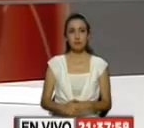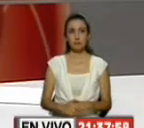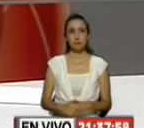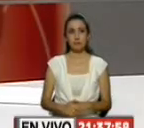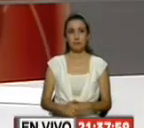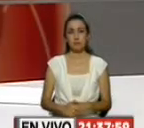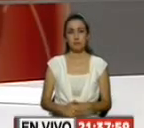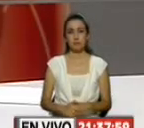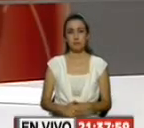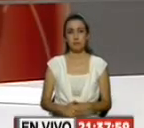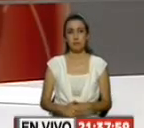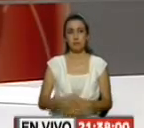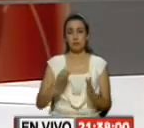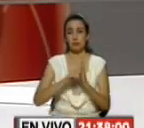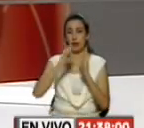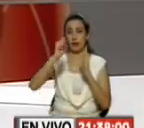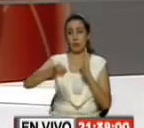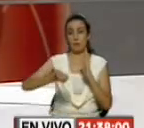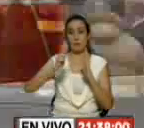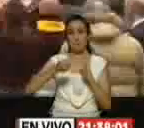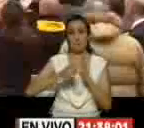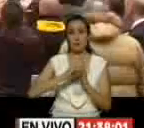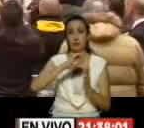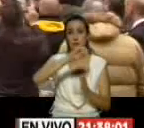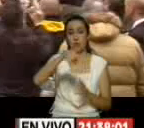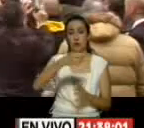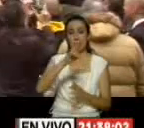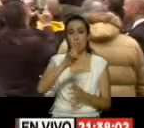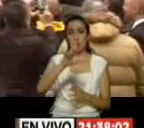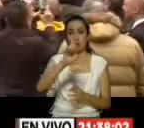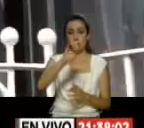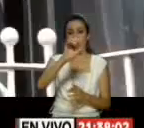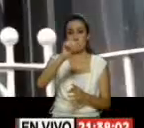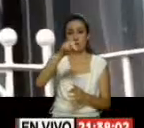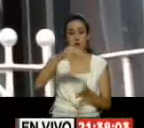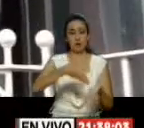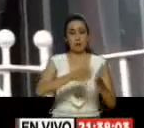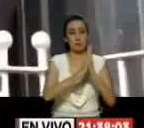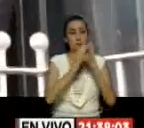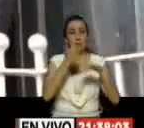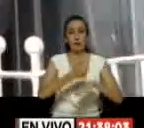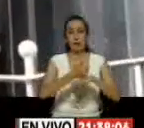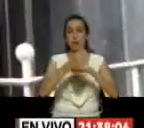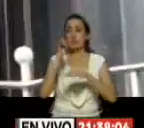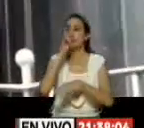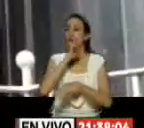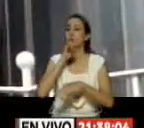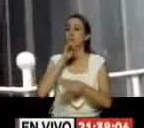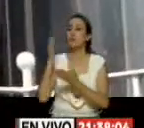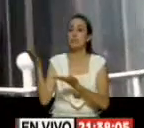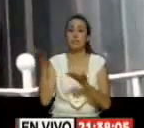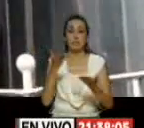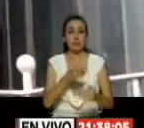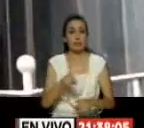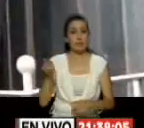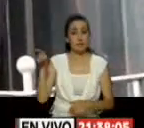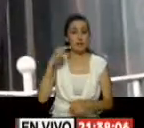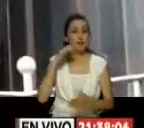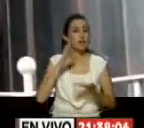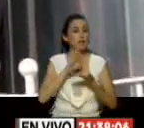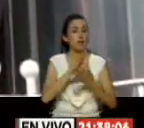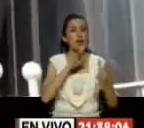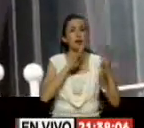Y los abogados del fundador de WikiLeaks, Julian Assange, consideran la petición del Senado de Estados Unidos de que su defendido